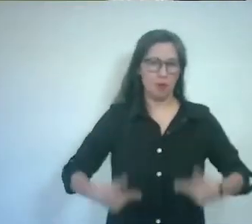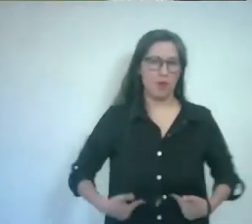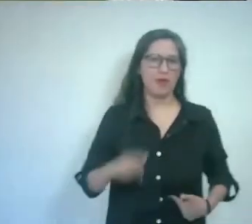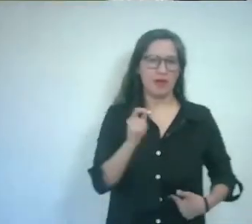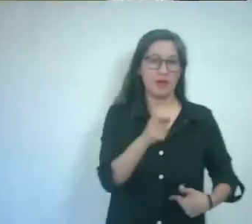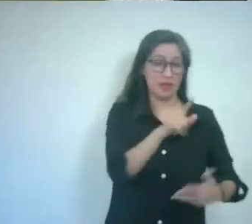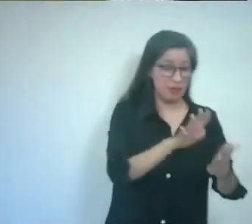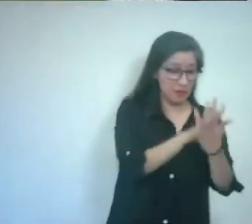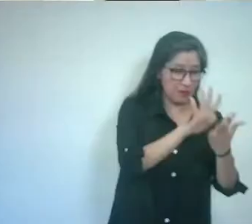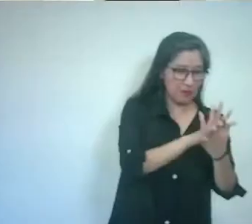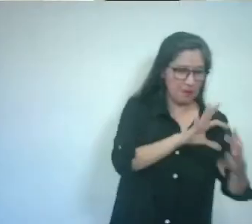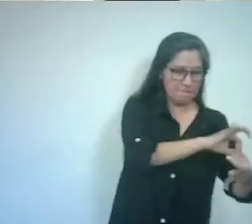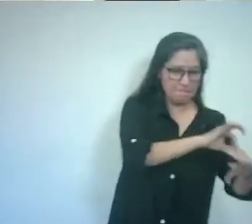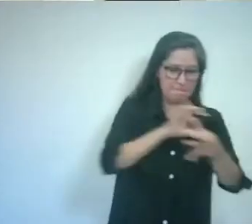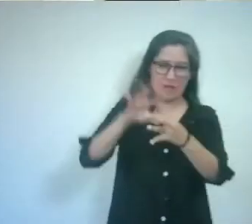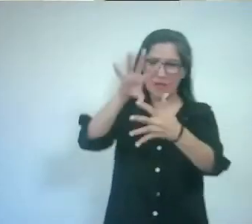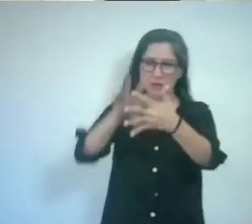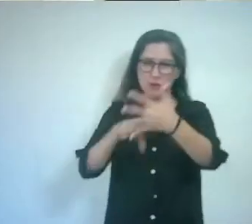Gracias.